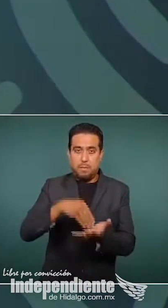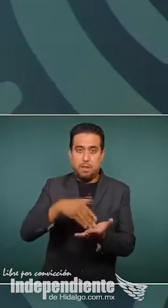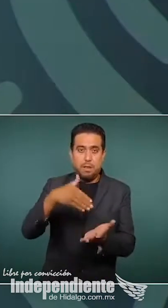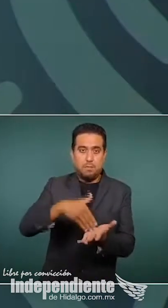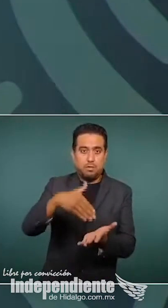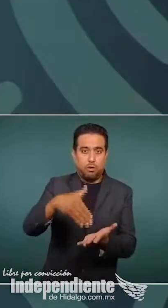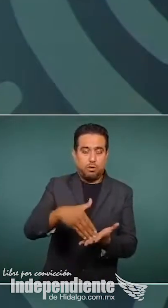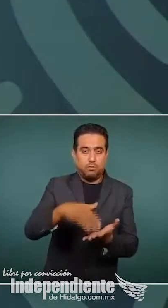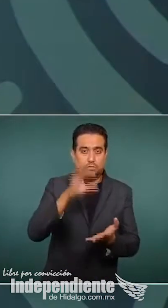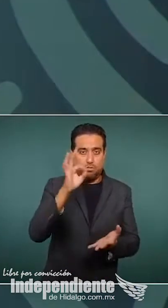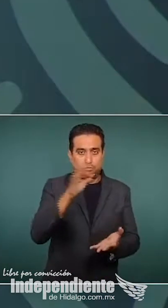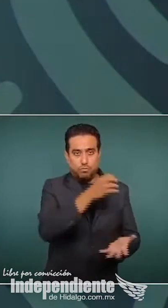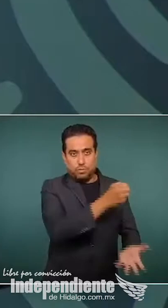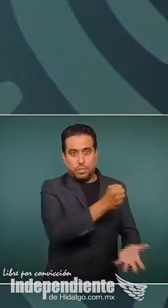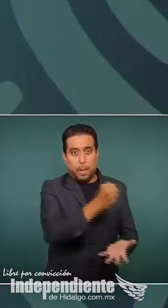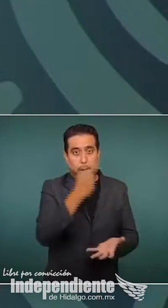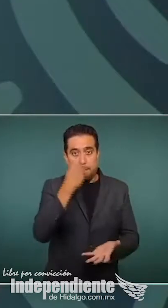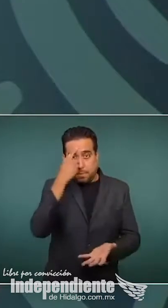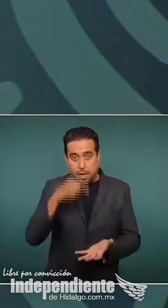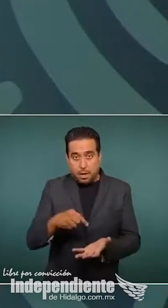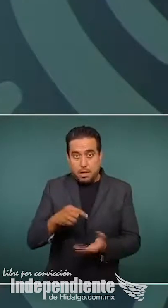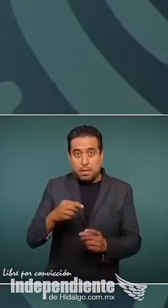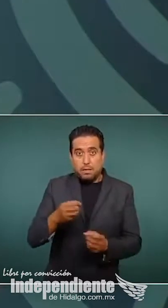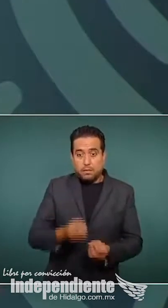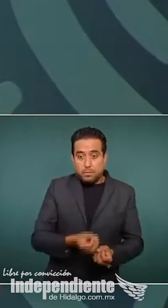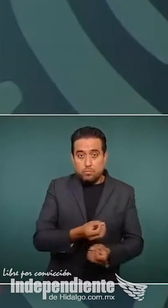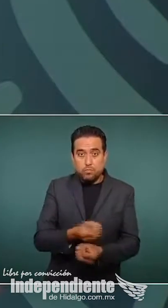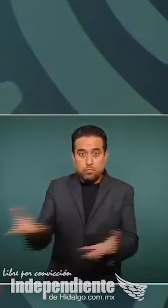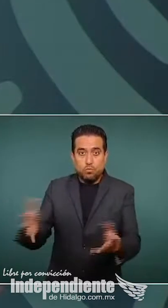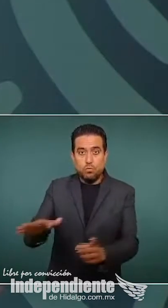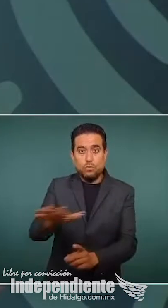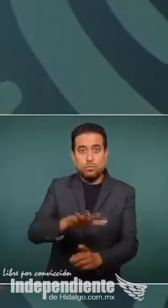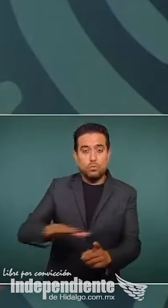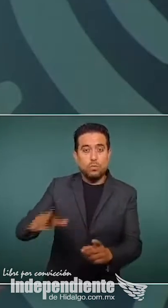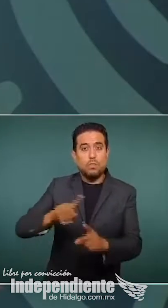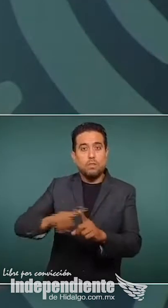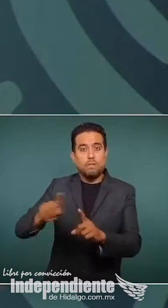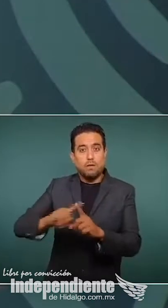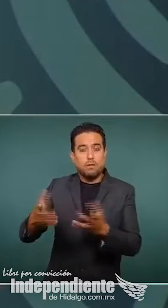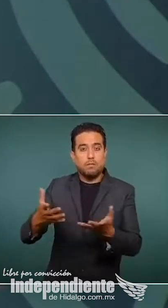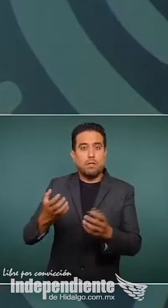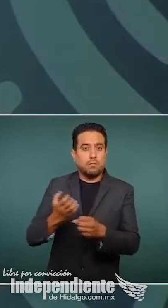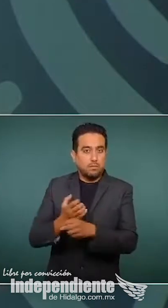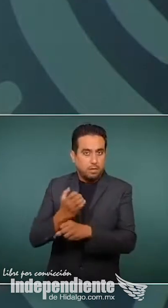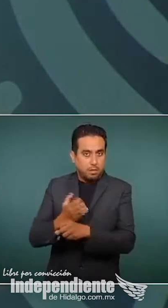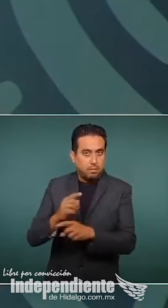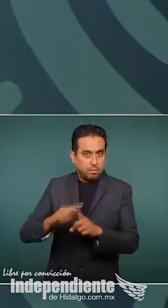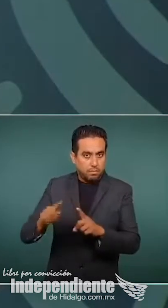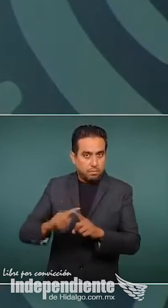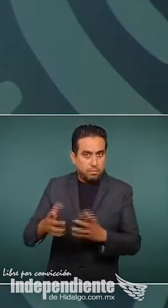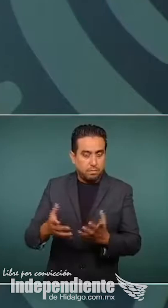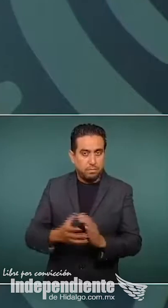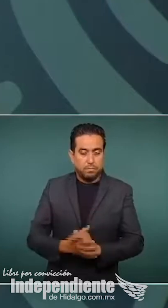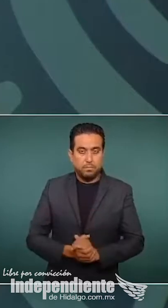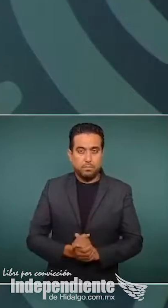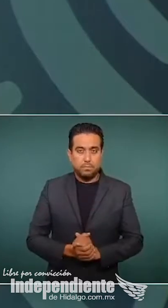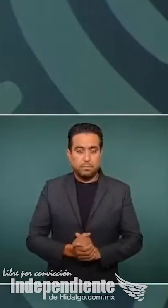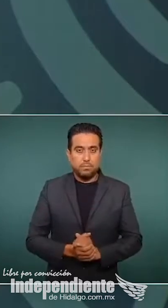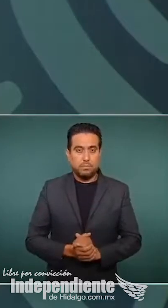para compensar a las entidades. De todas maneras, no va a ser